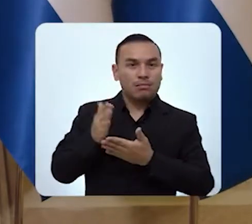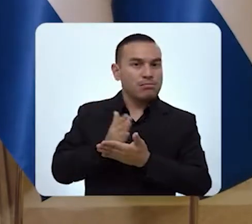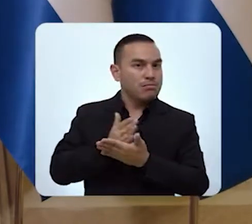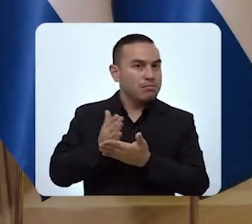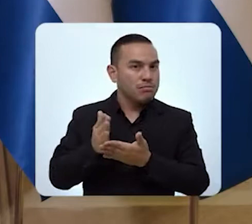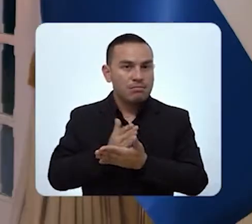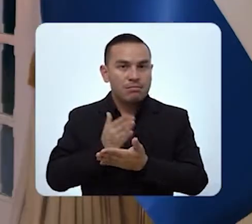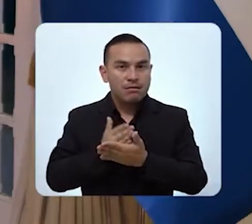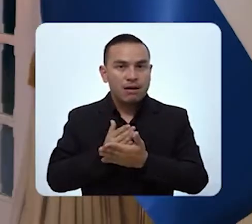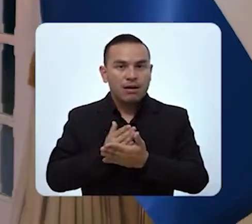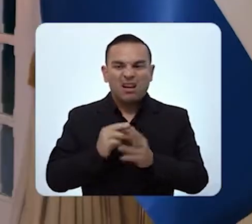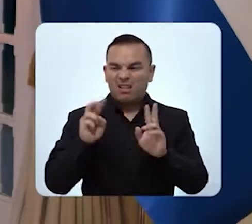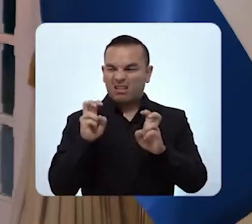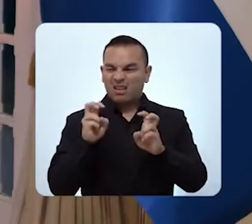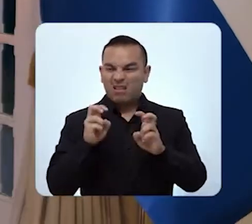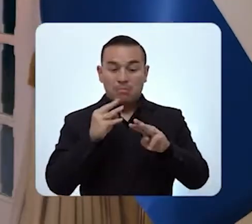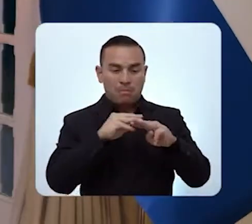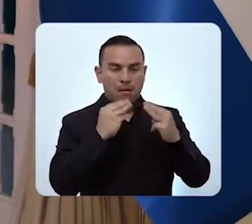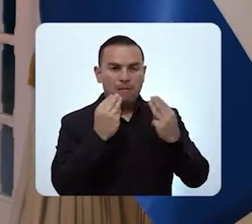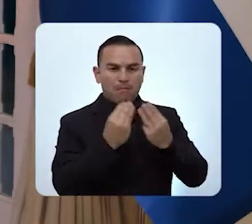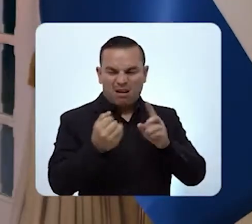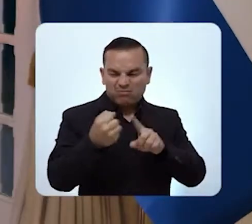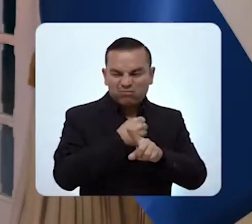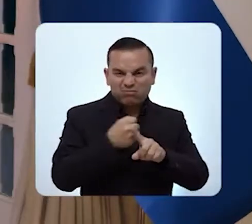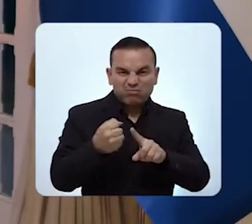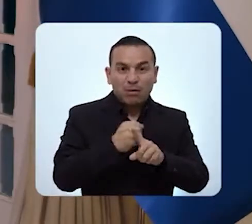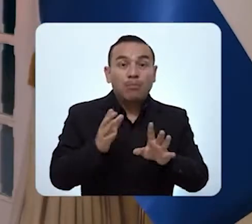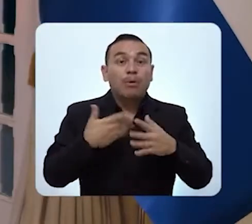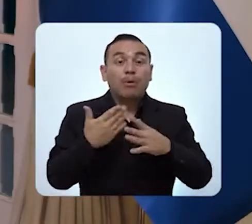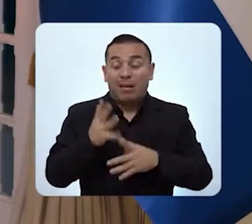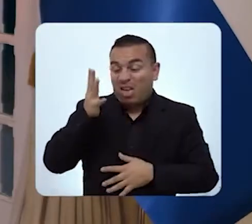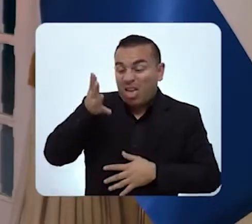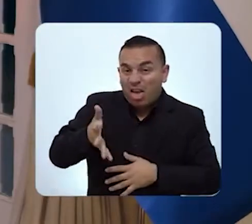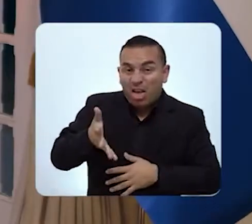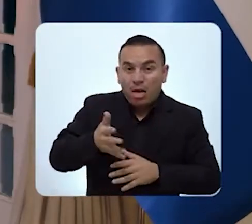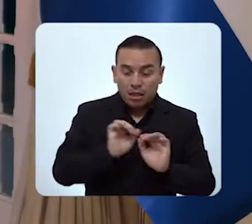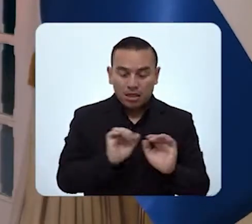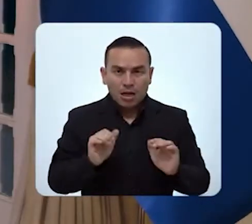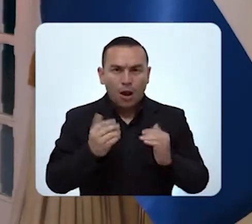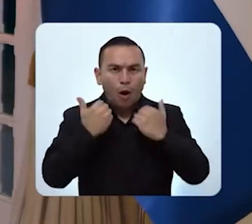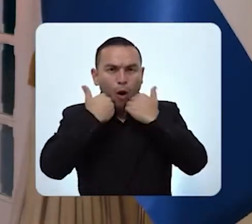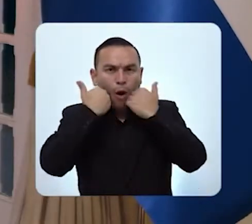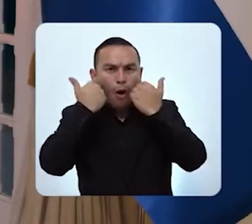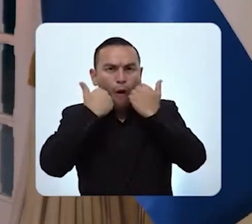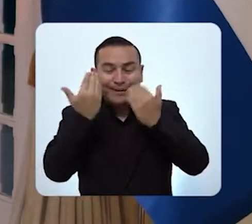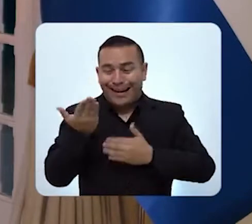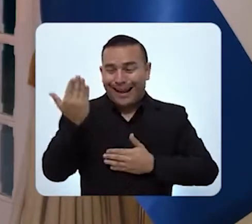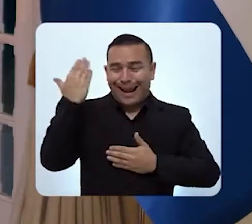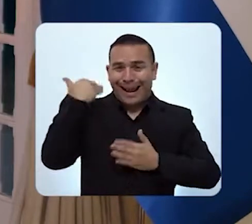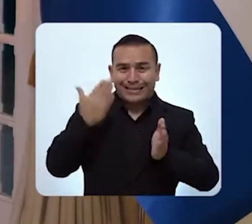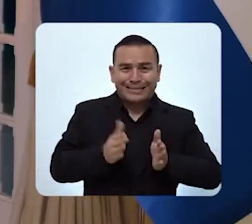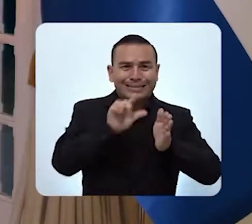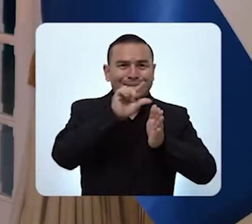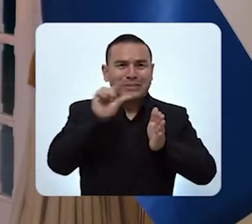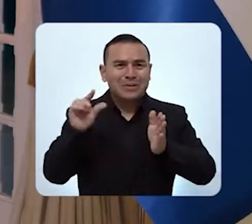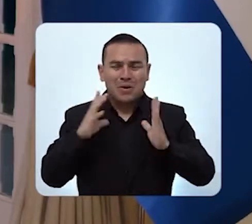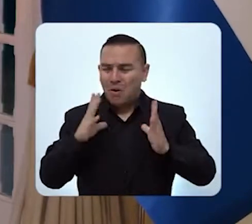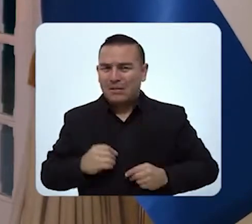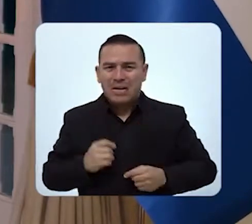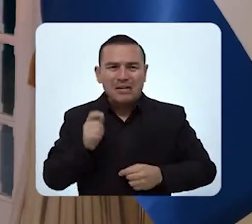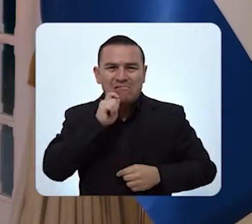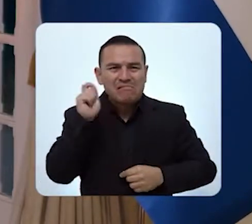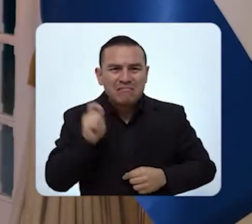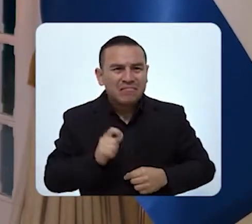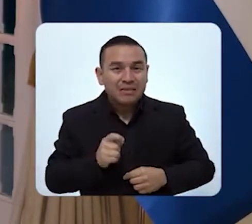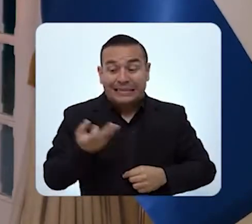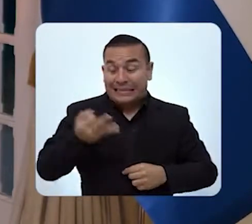Bukele, a través de su despacho presentó a la Asamblea Legislativa el proyecto de ley Crecer Juntos para la primera infancia, niñez